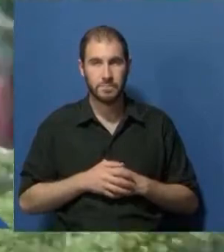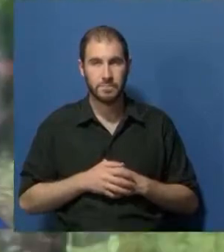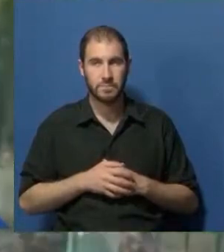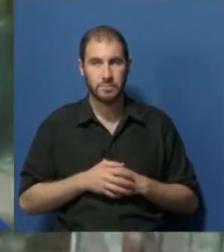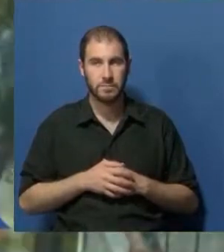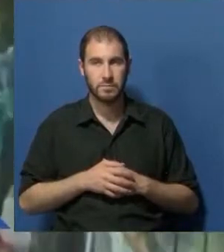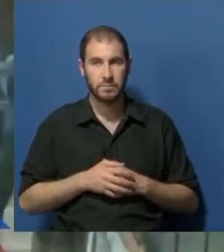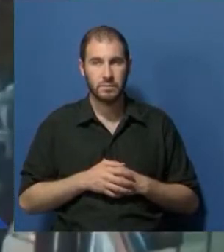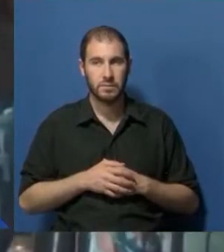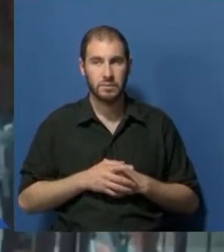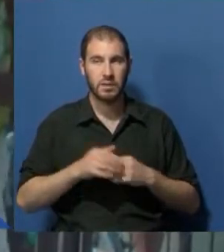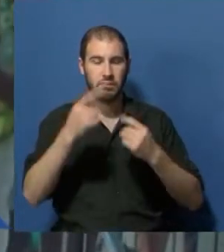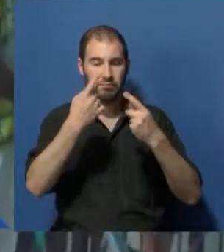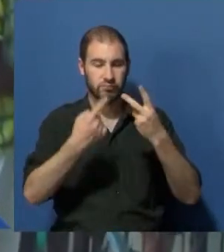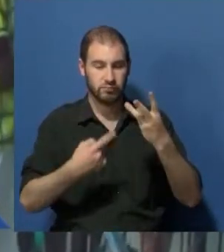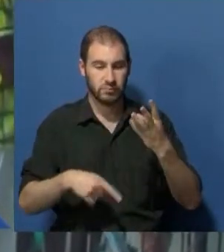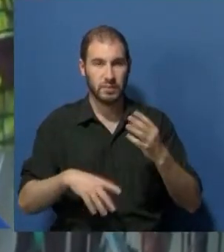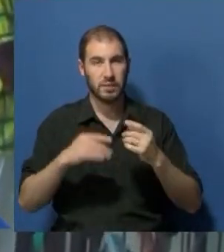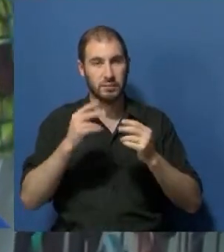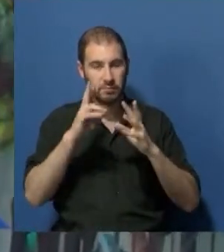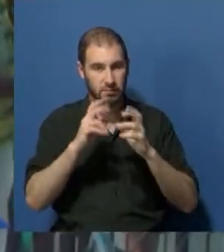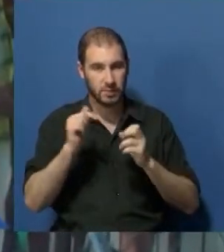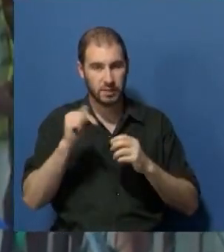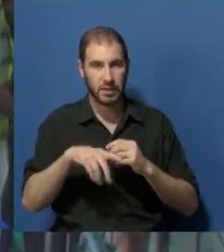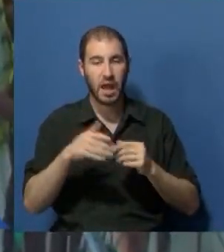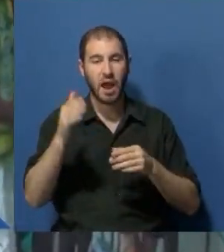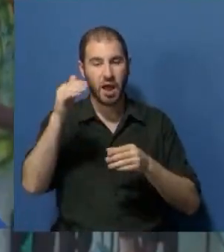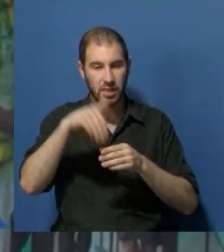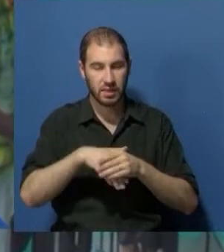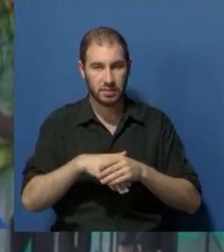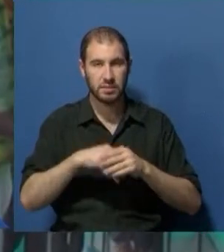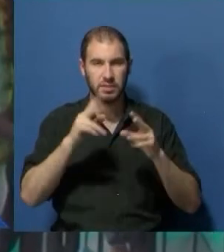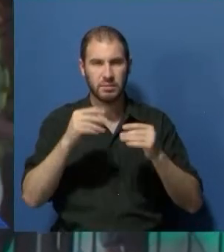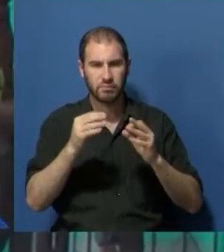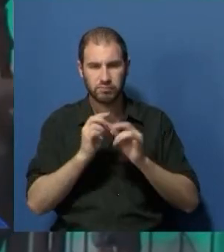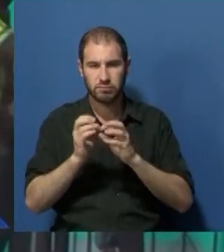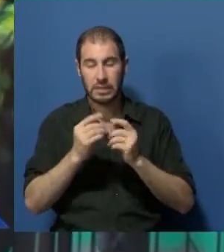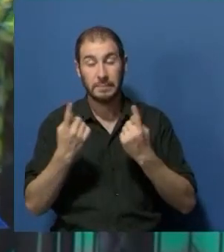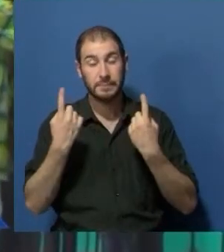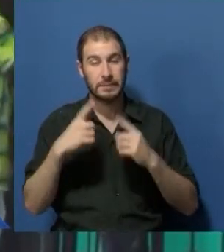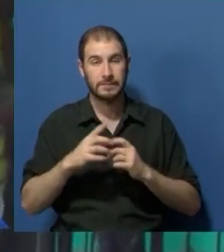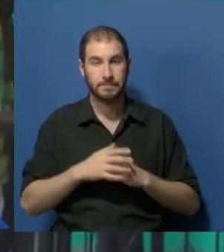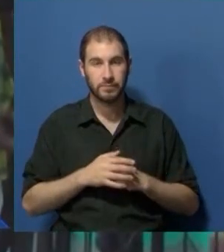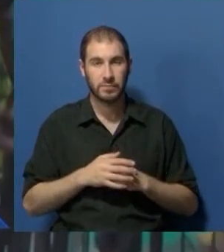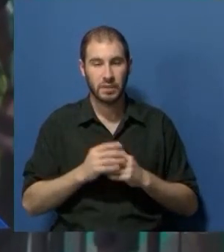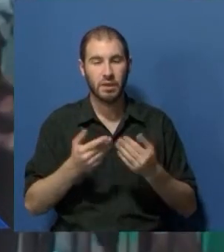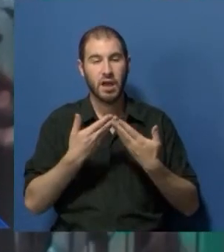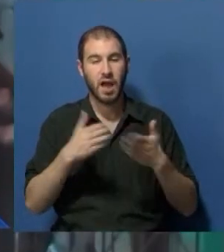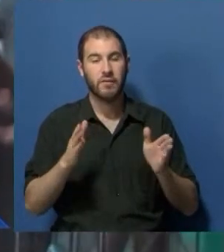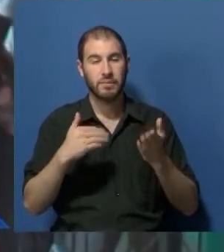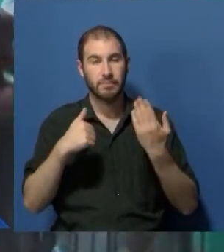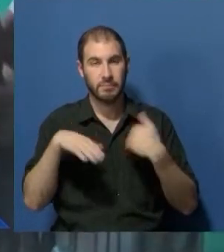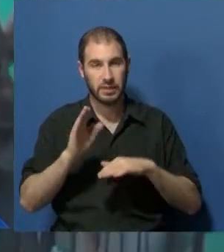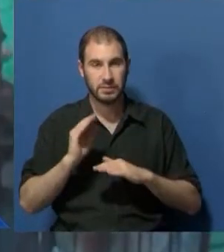Realmente hay muchas cosas para ver en su interior sobre las tramas, pero bueno, yo creo que se va a abrir más